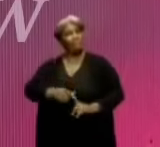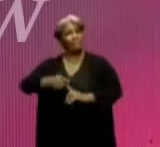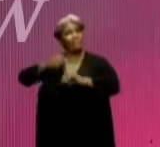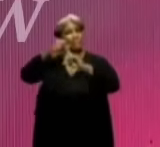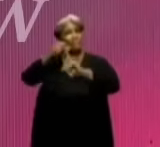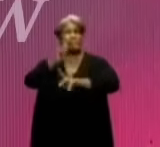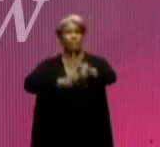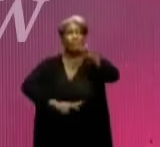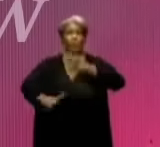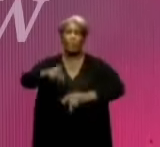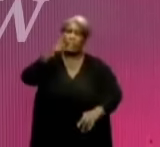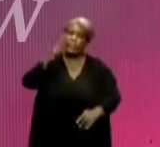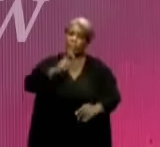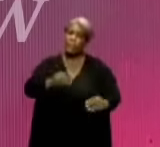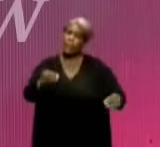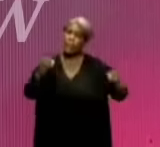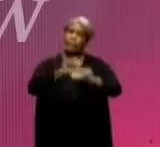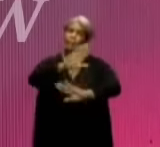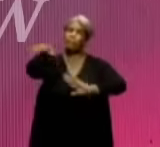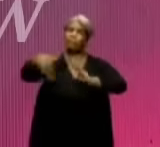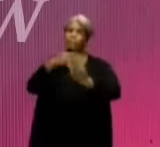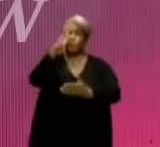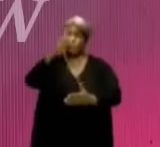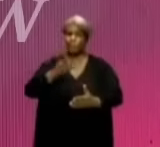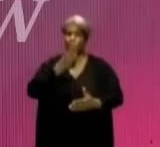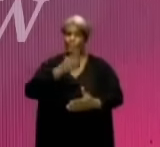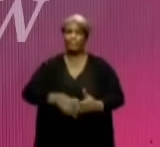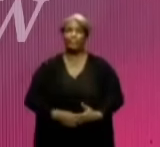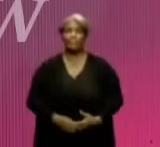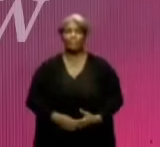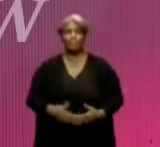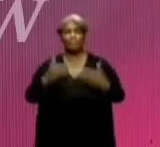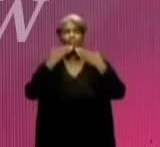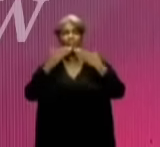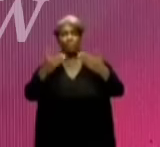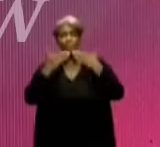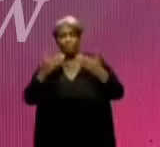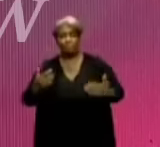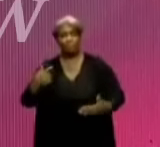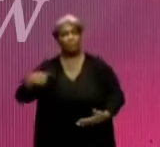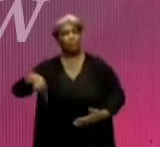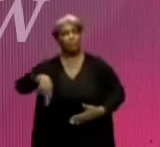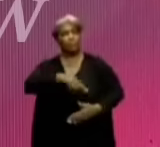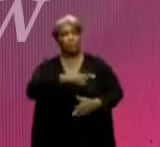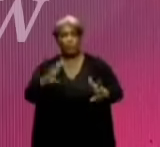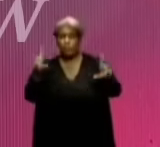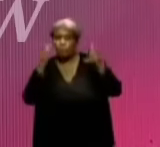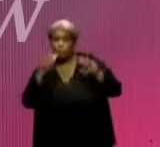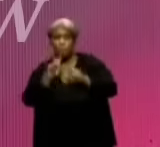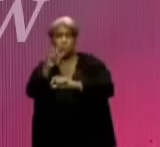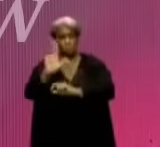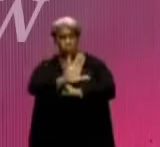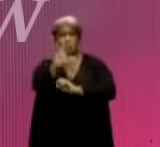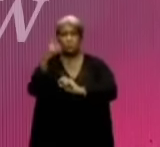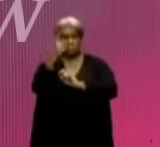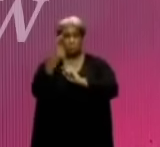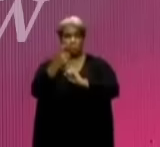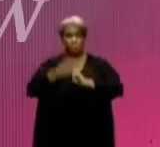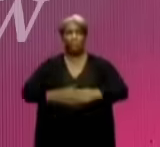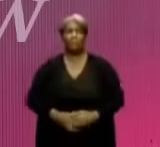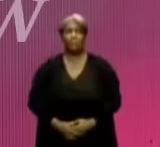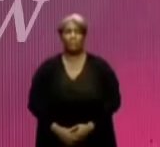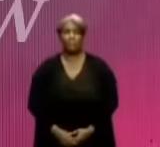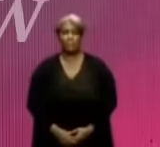los más necesitados y en todo el territorio nacional. Muchas gracias, estamos dispuestos a tomar las preguntas por ustedes.